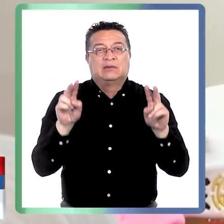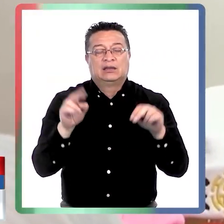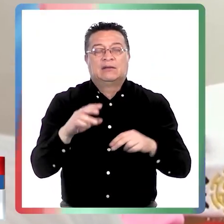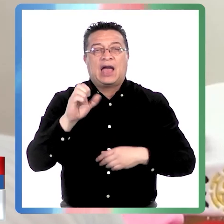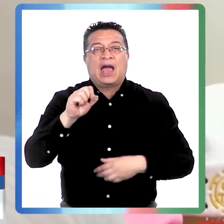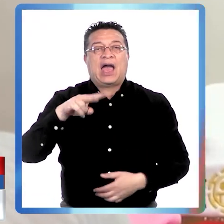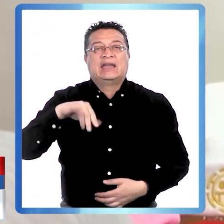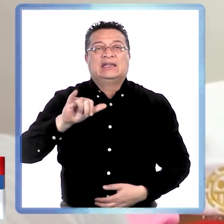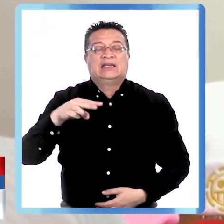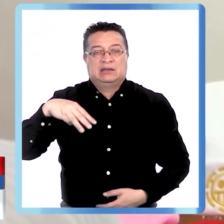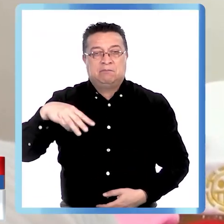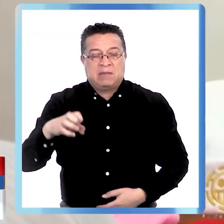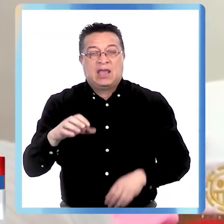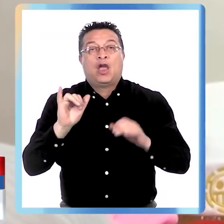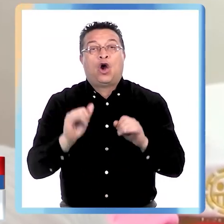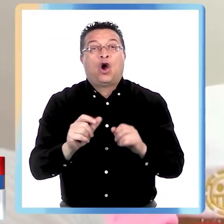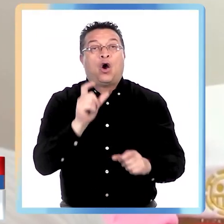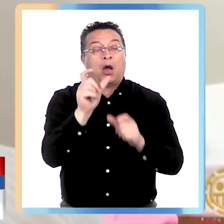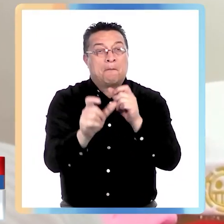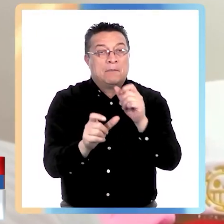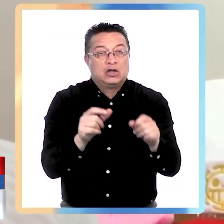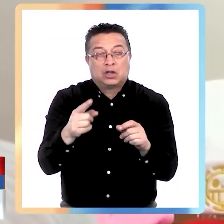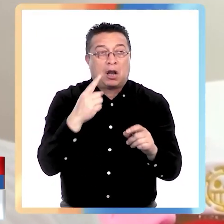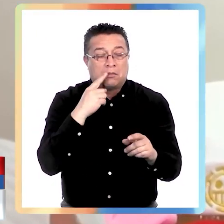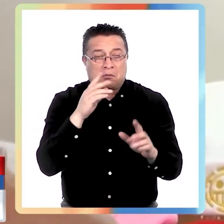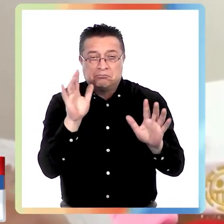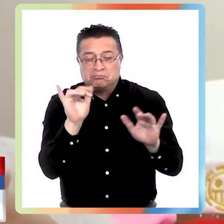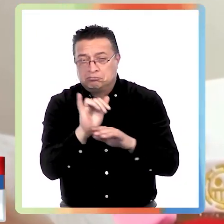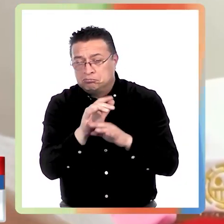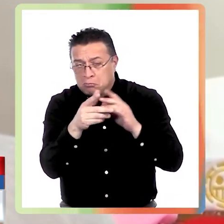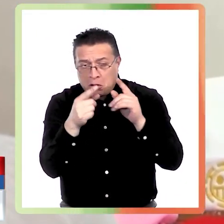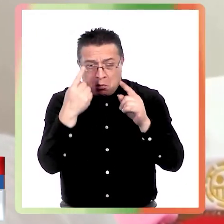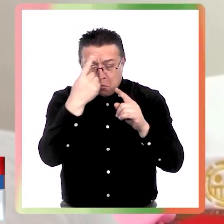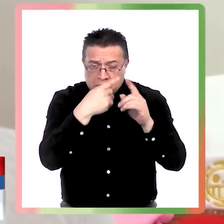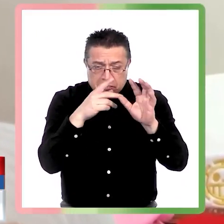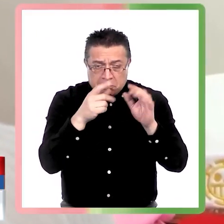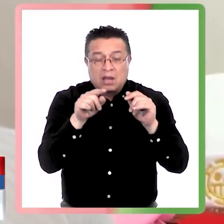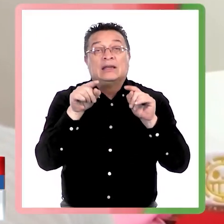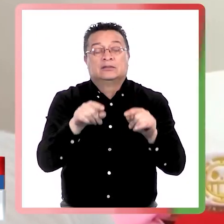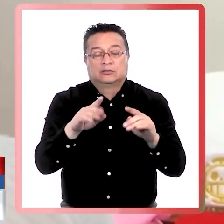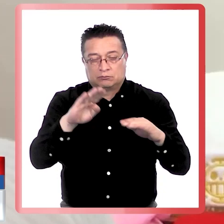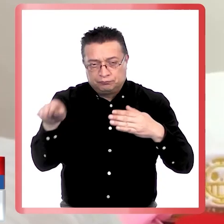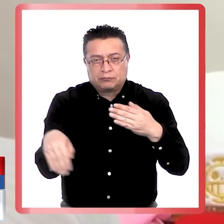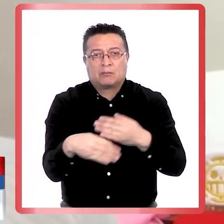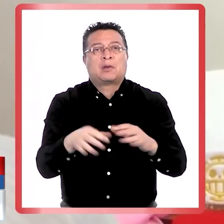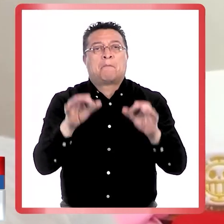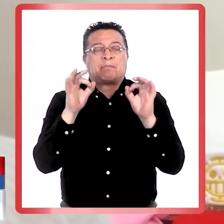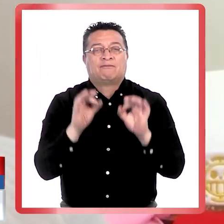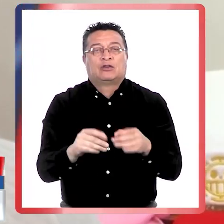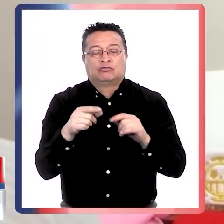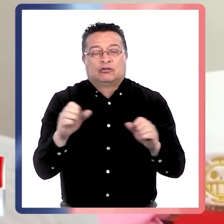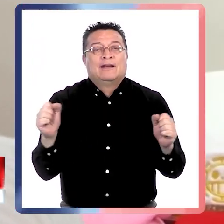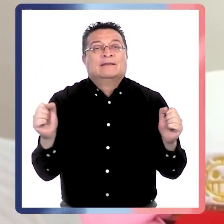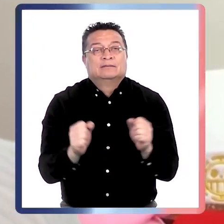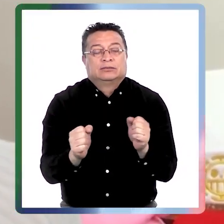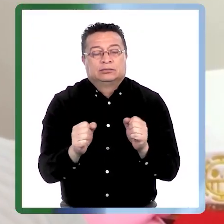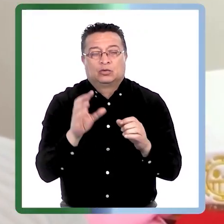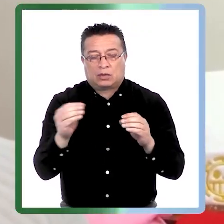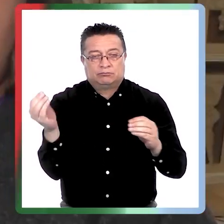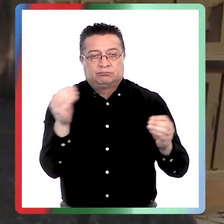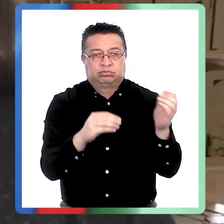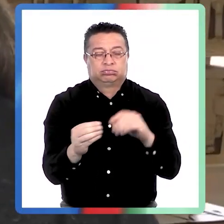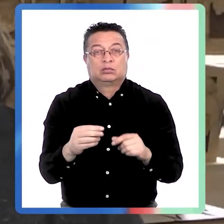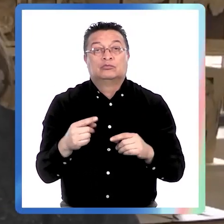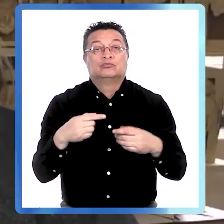de anime, de algún personaje de ficción, Buff, que también es un complemento perfecto para estos días de frío, igual con